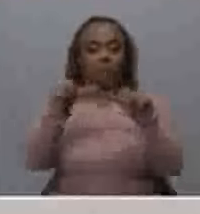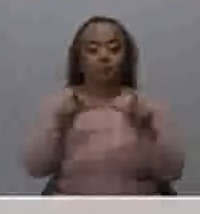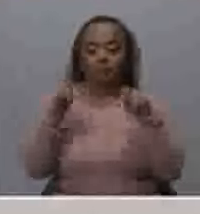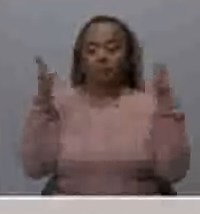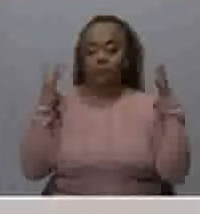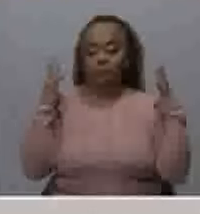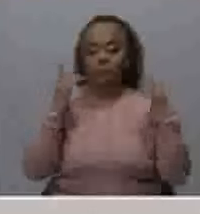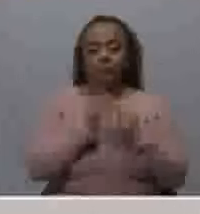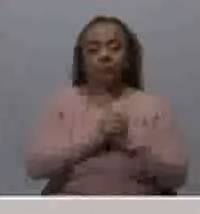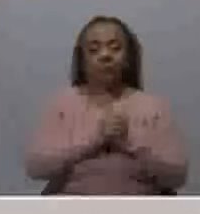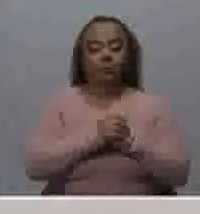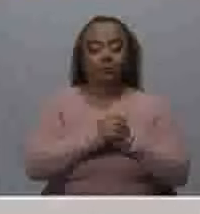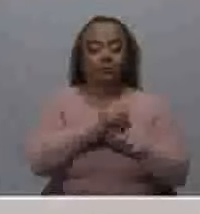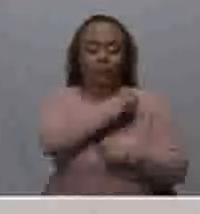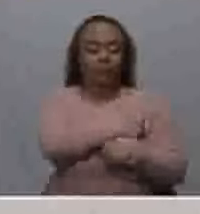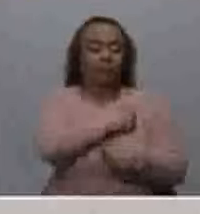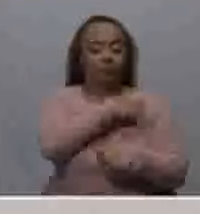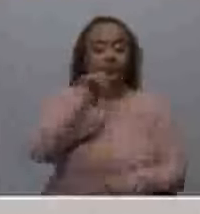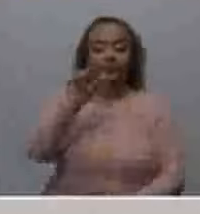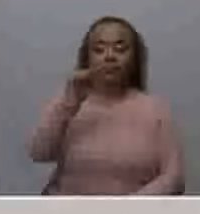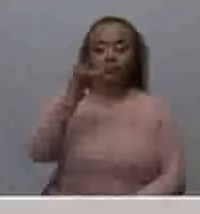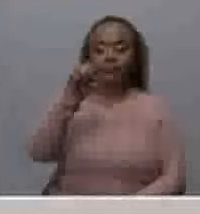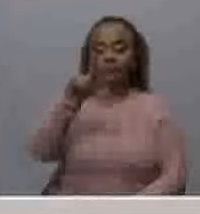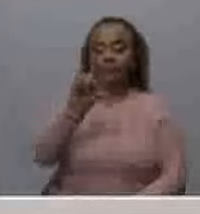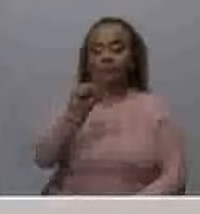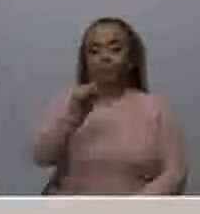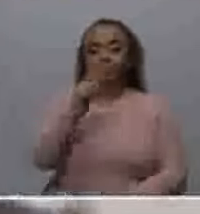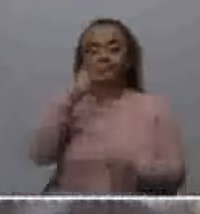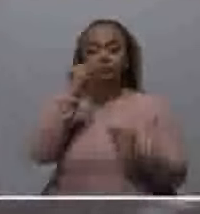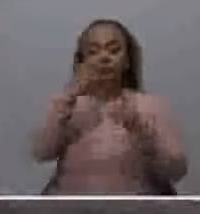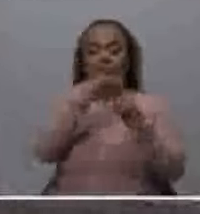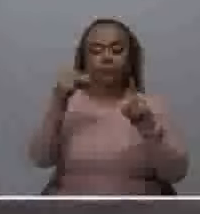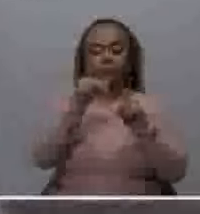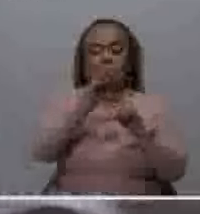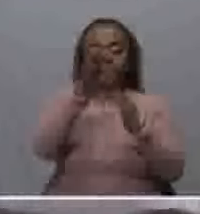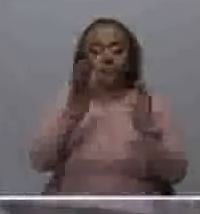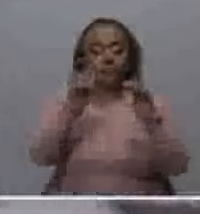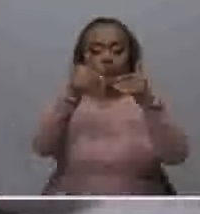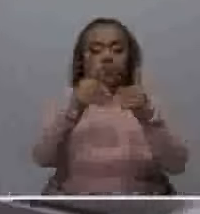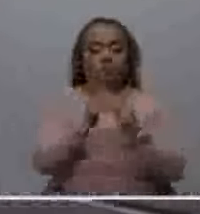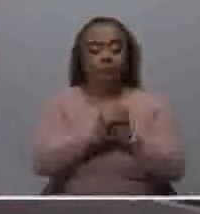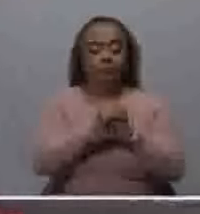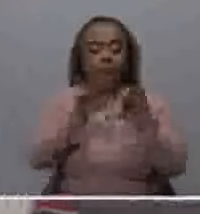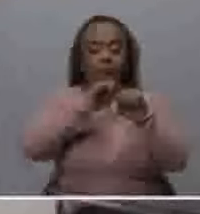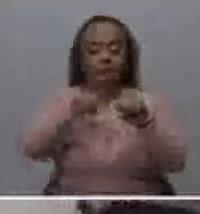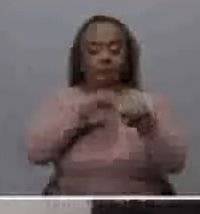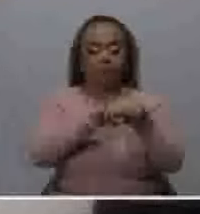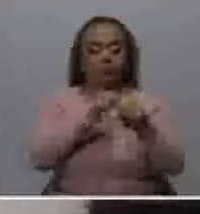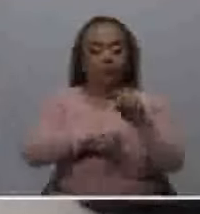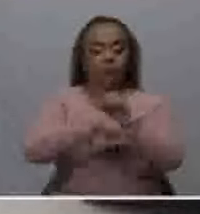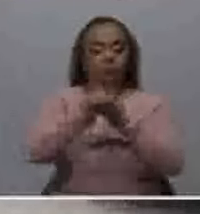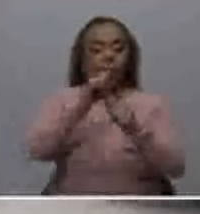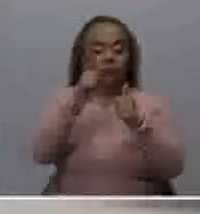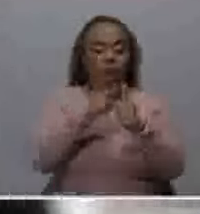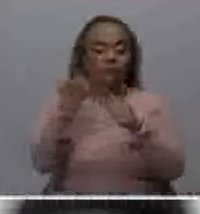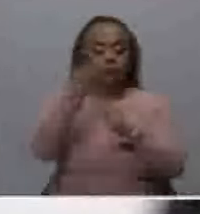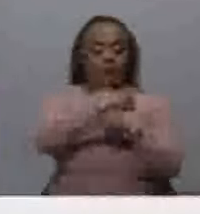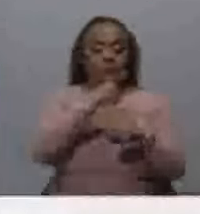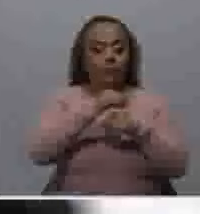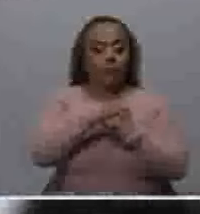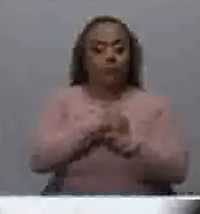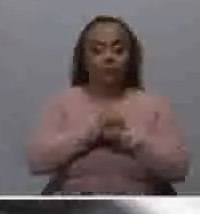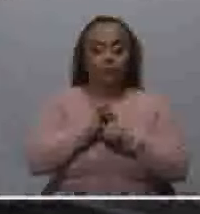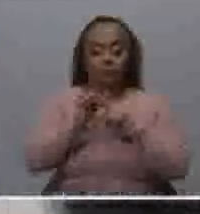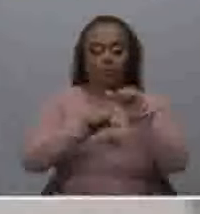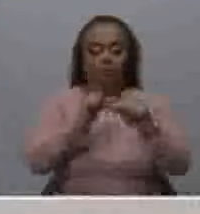Ángeles, precisamente a las afueras del hotel de concentración de la Selección Nacional de Costa Rica, en este ya primer día de seguimiento de la